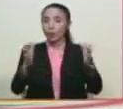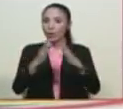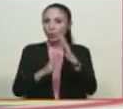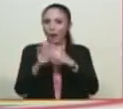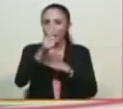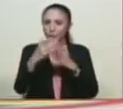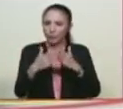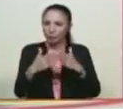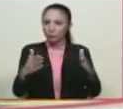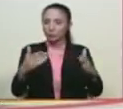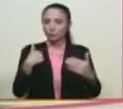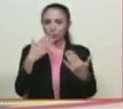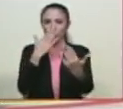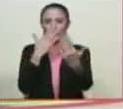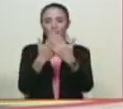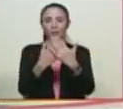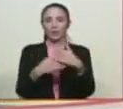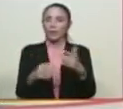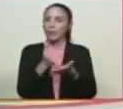el Caribe.